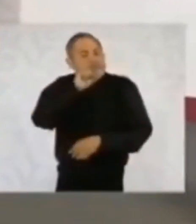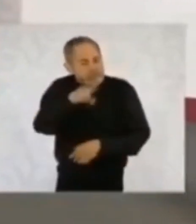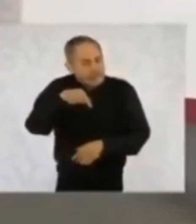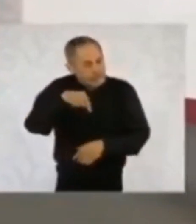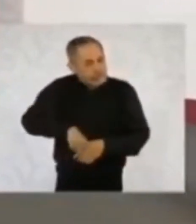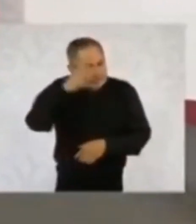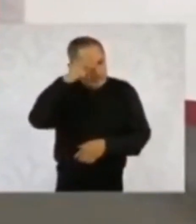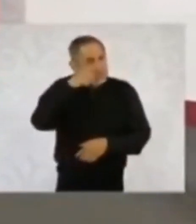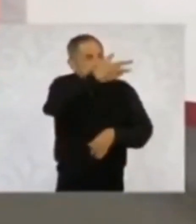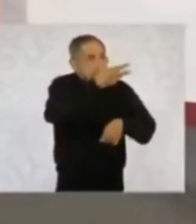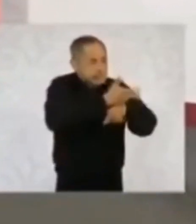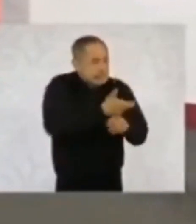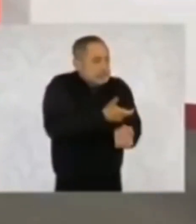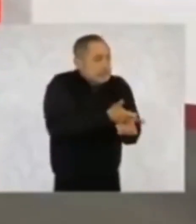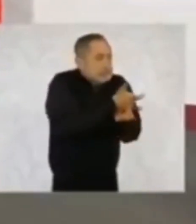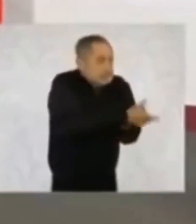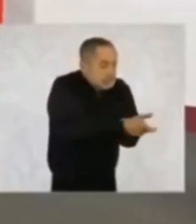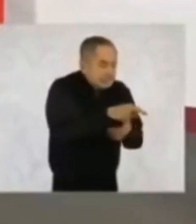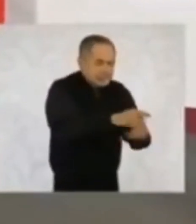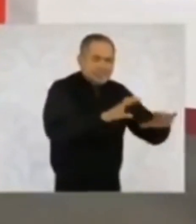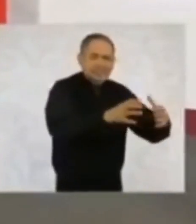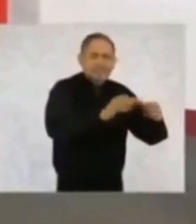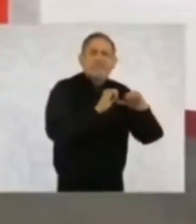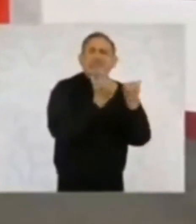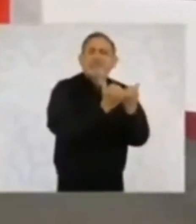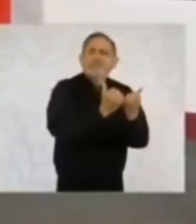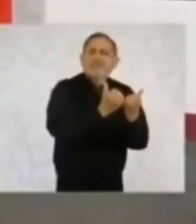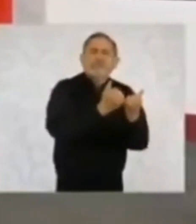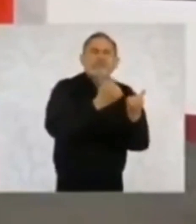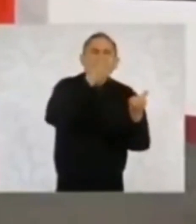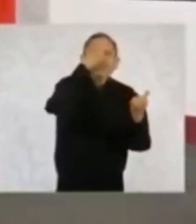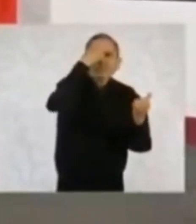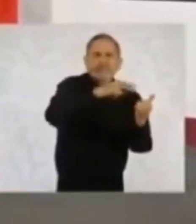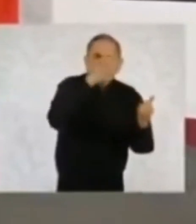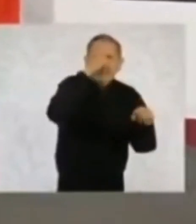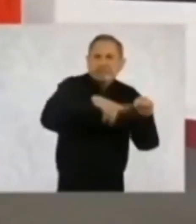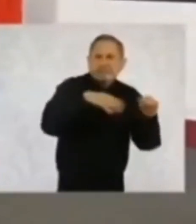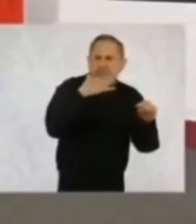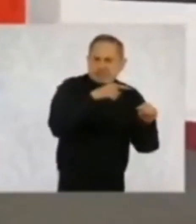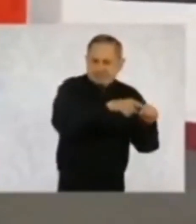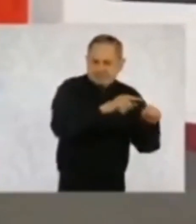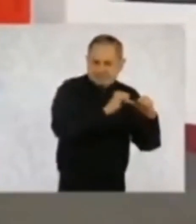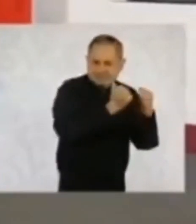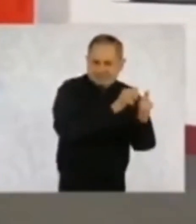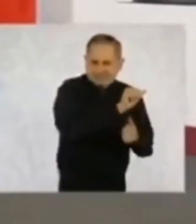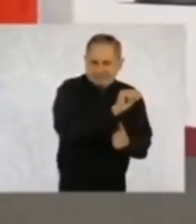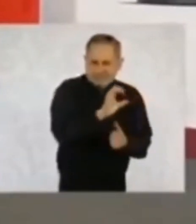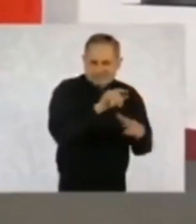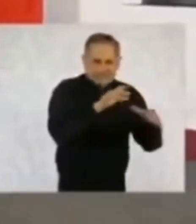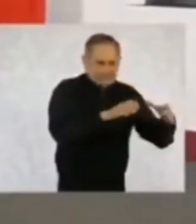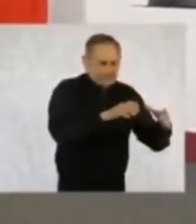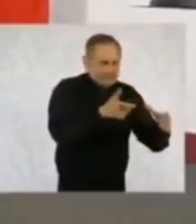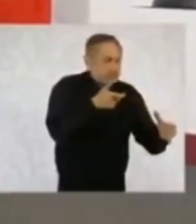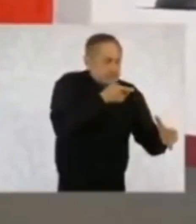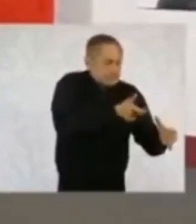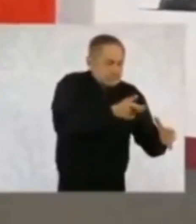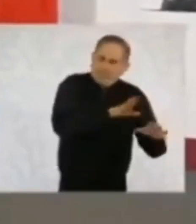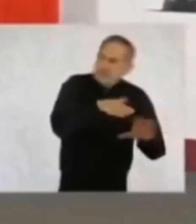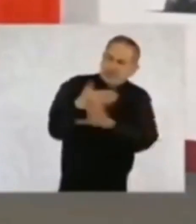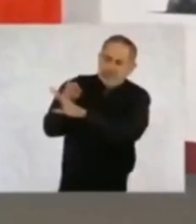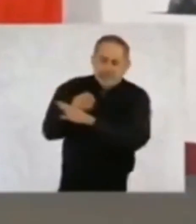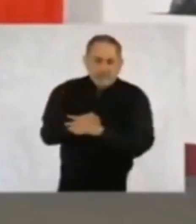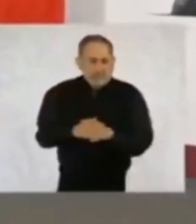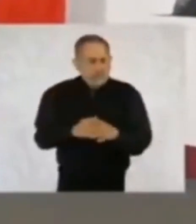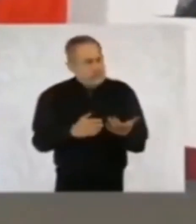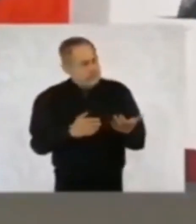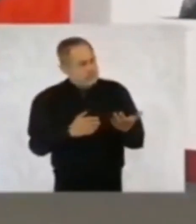en México en el caso de Mexicanos por la corrupción. Y valdría la pena pues que se transparentara a